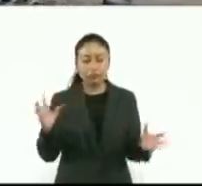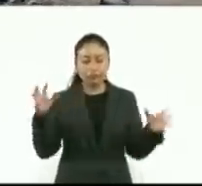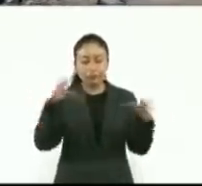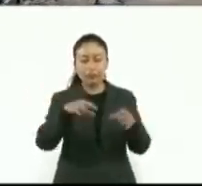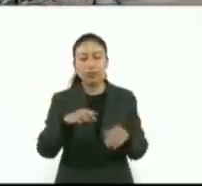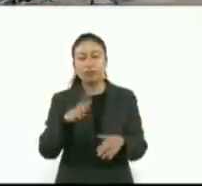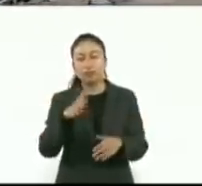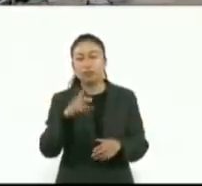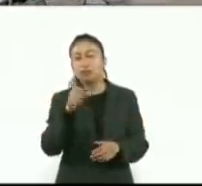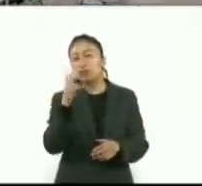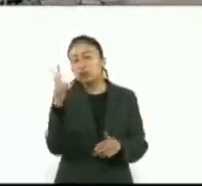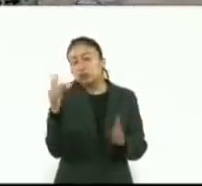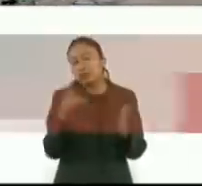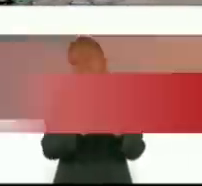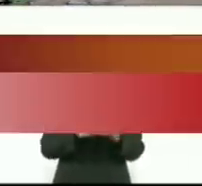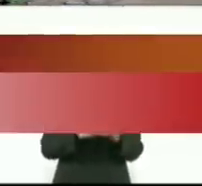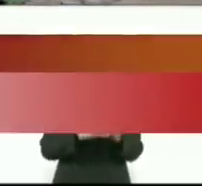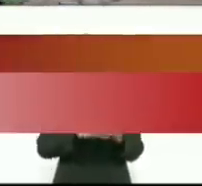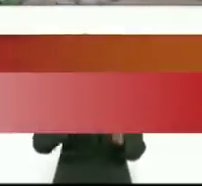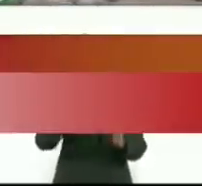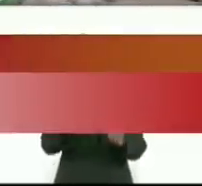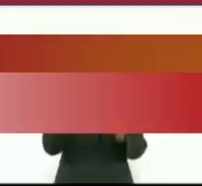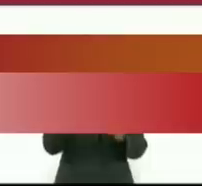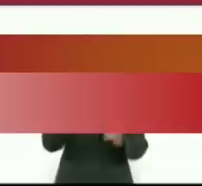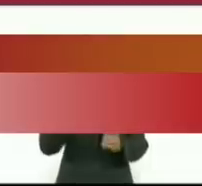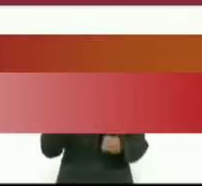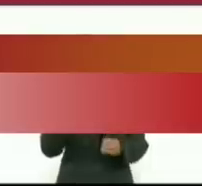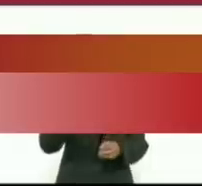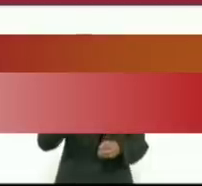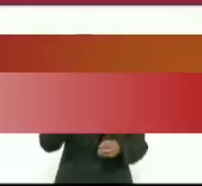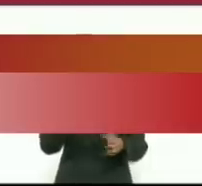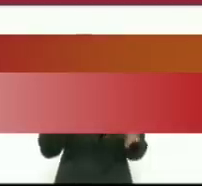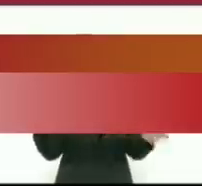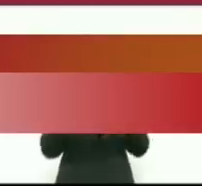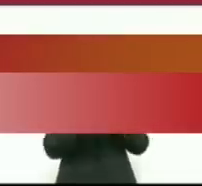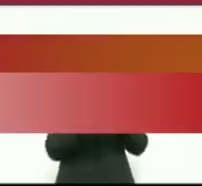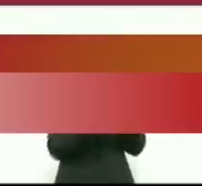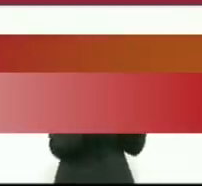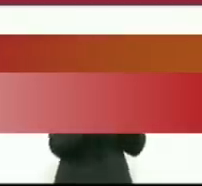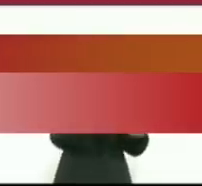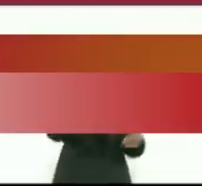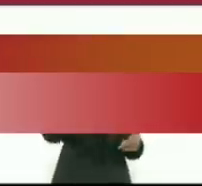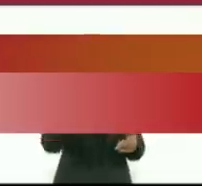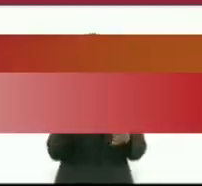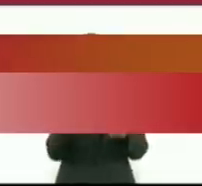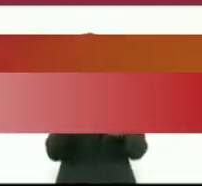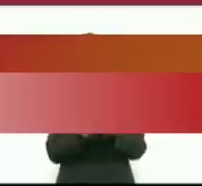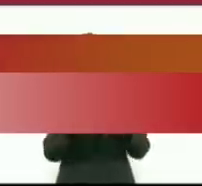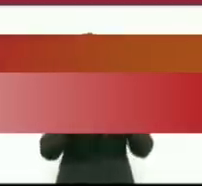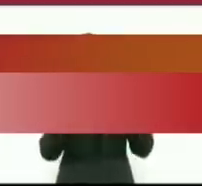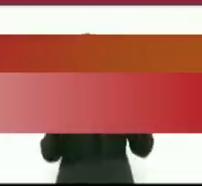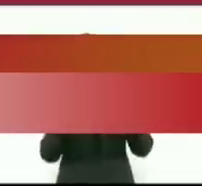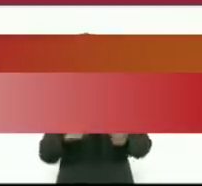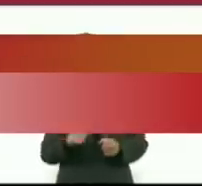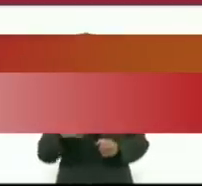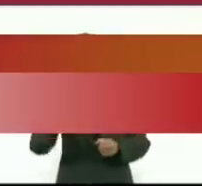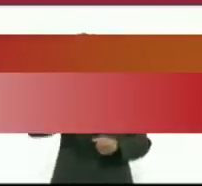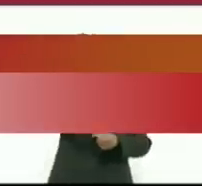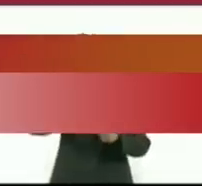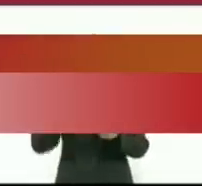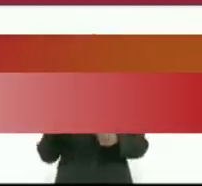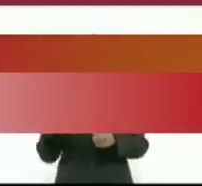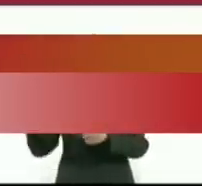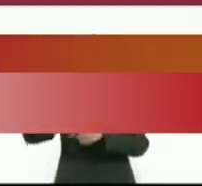2009-10, debe haber sido, y quedó la planta de composta exclusivamente. El resto de los